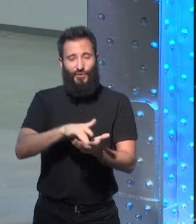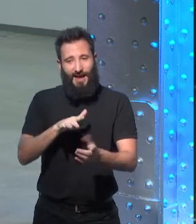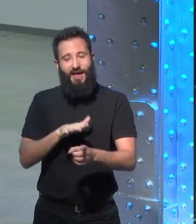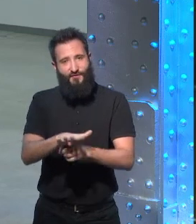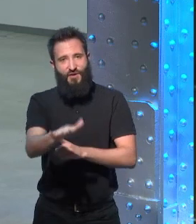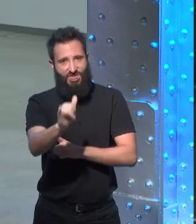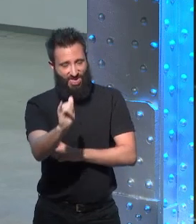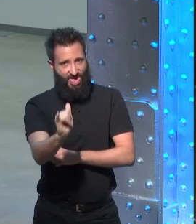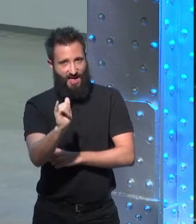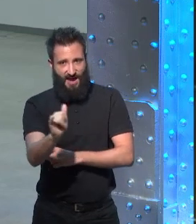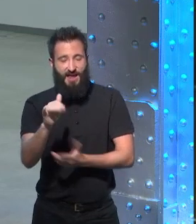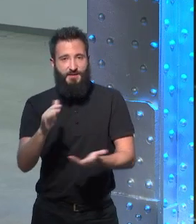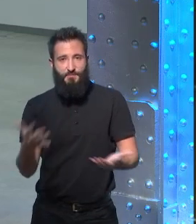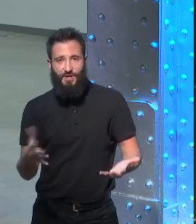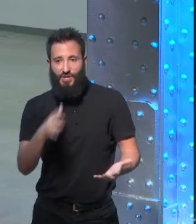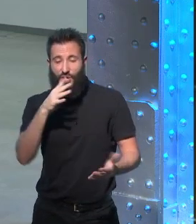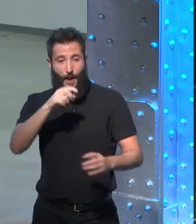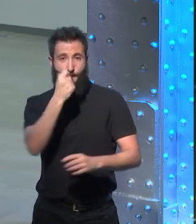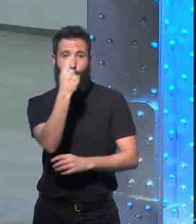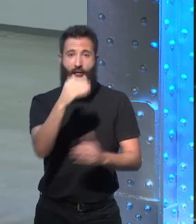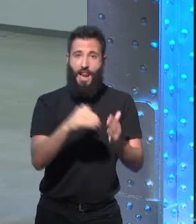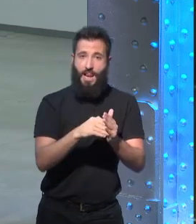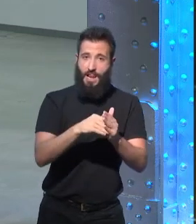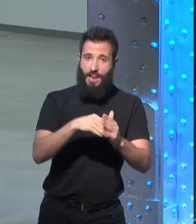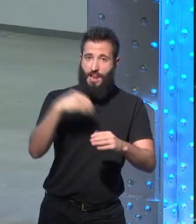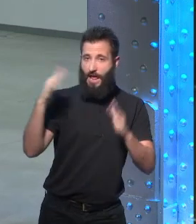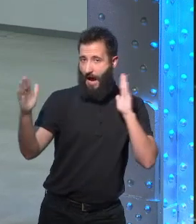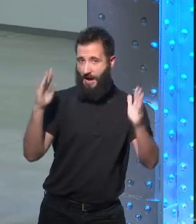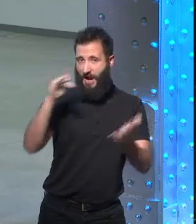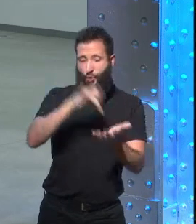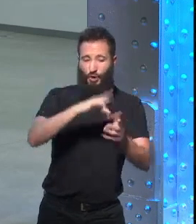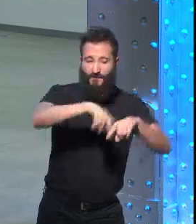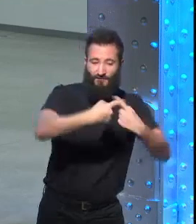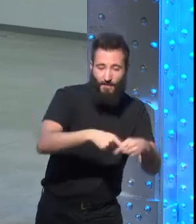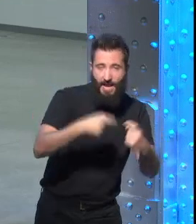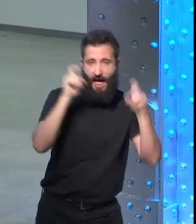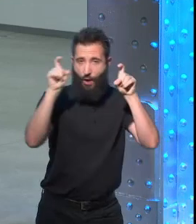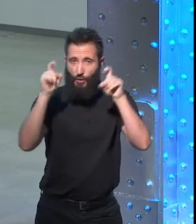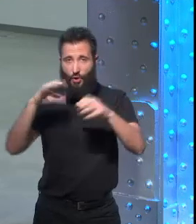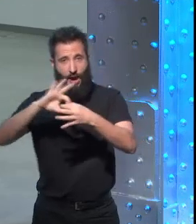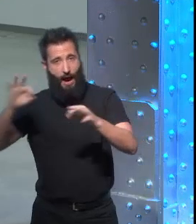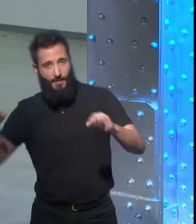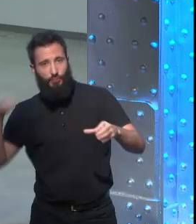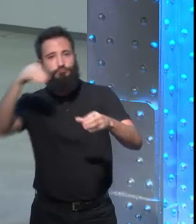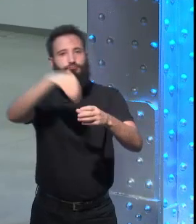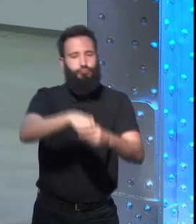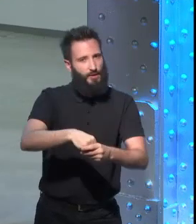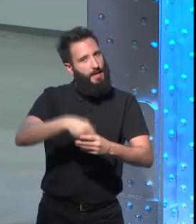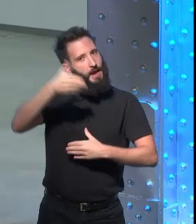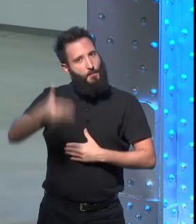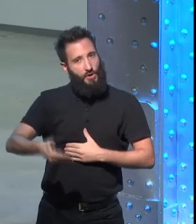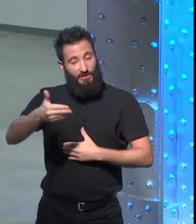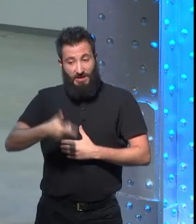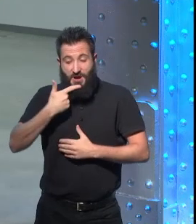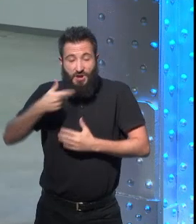influencia muy grande dentro de los millennials la familia, la educación y los amigos. Pero nos